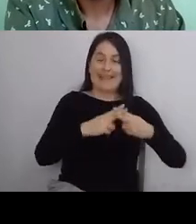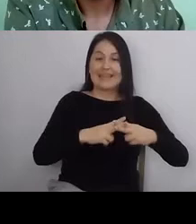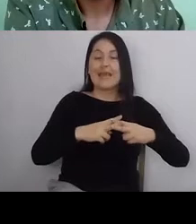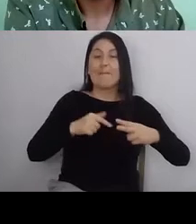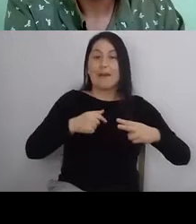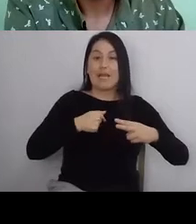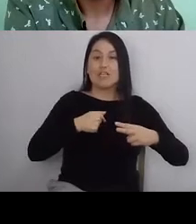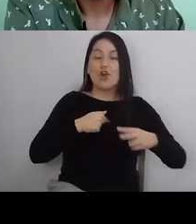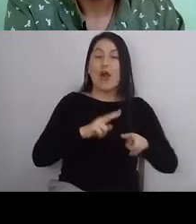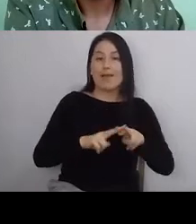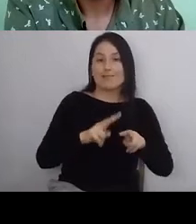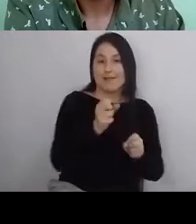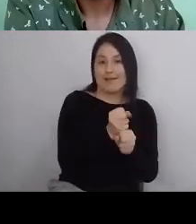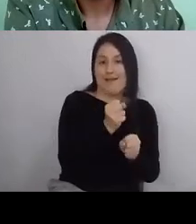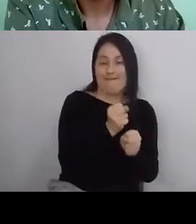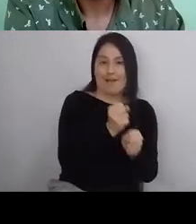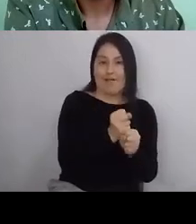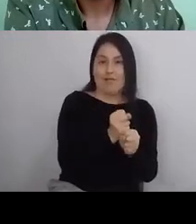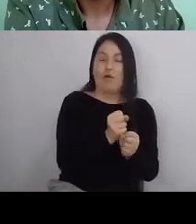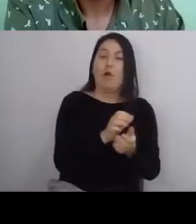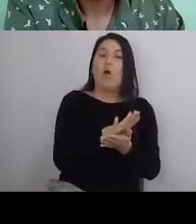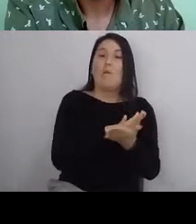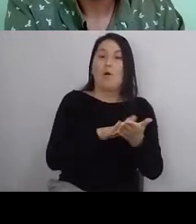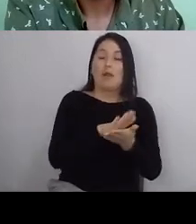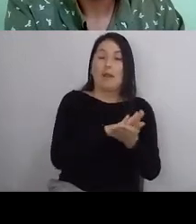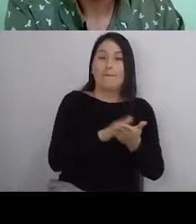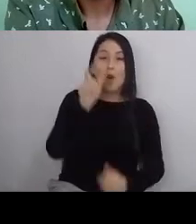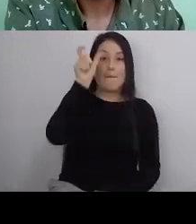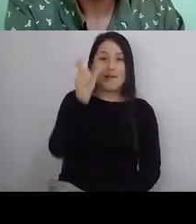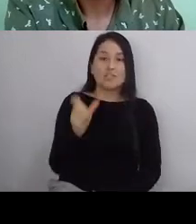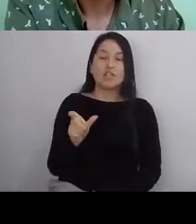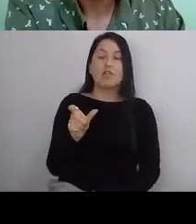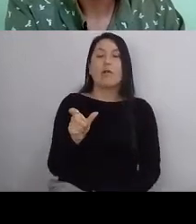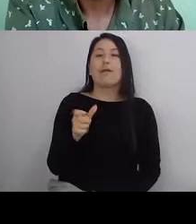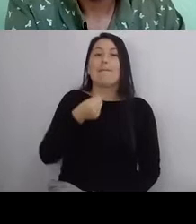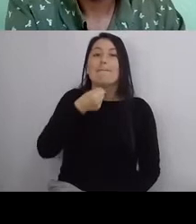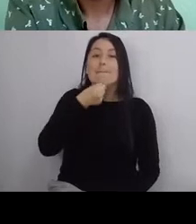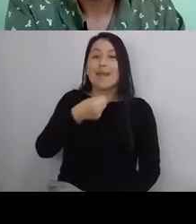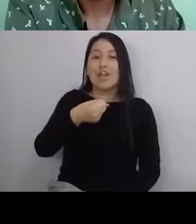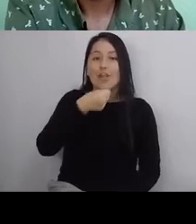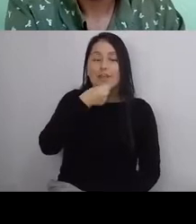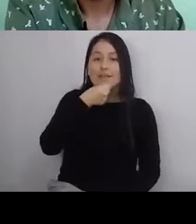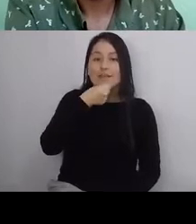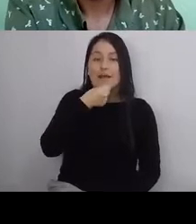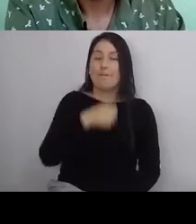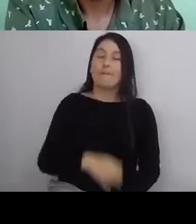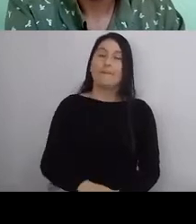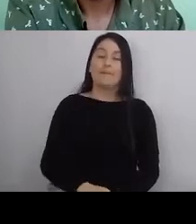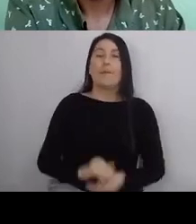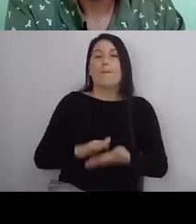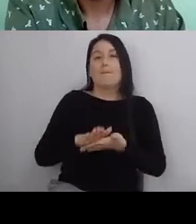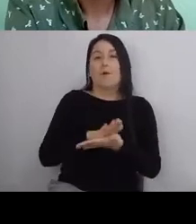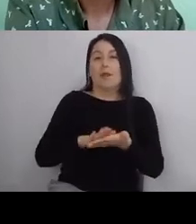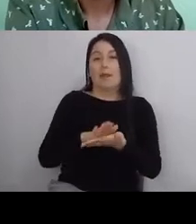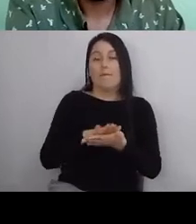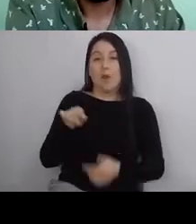Demos el ejemplo de una persona que es periodista, ¿ya? Una persona que es periodista, por ejemplo, debe